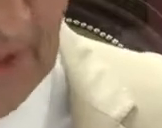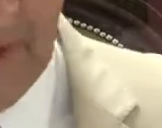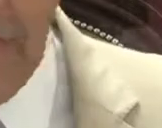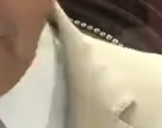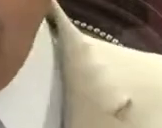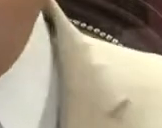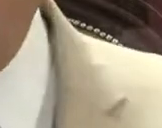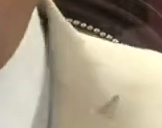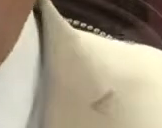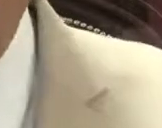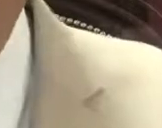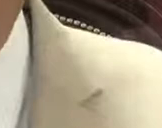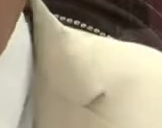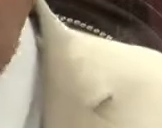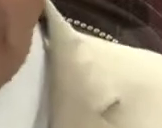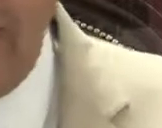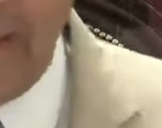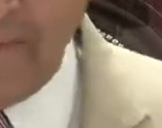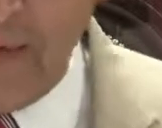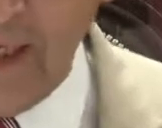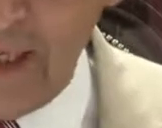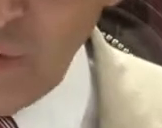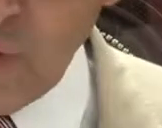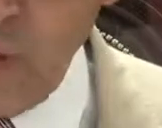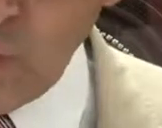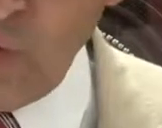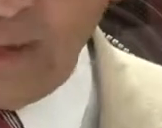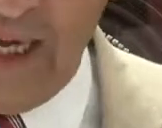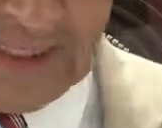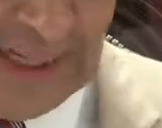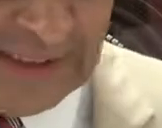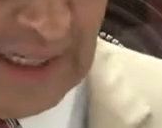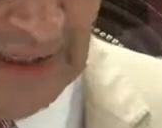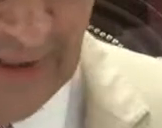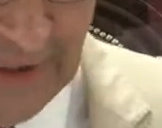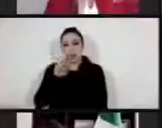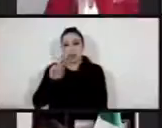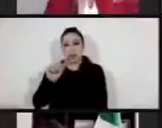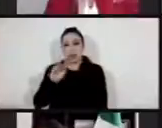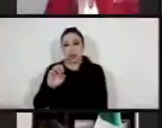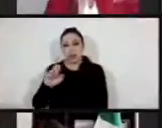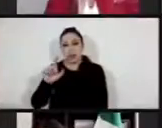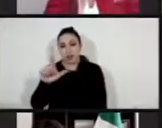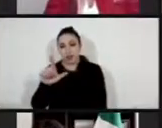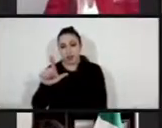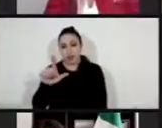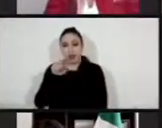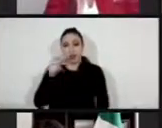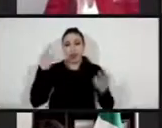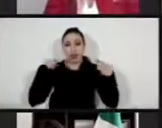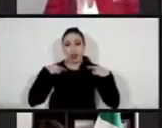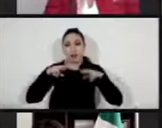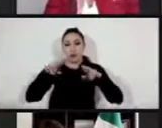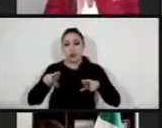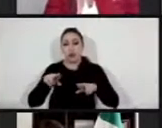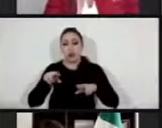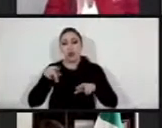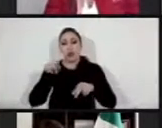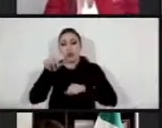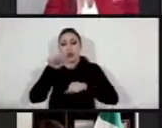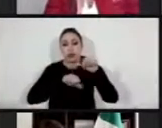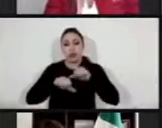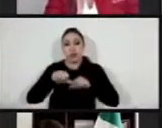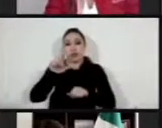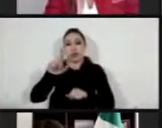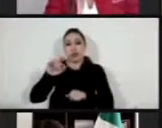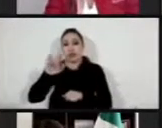Rafael Alejandro Cauduro Alcántara, representado en esta ocasión por Liliana Pérez Cano,